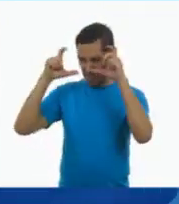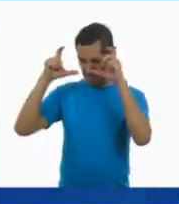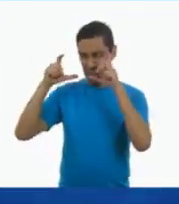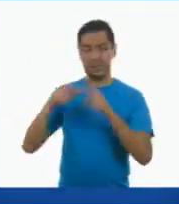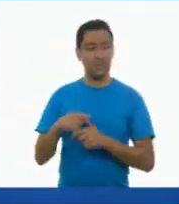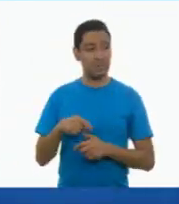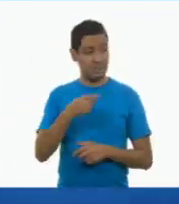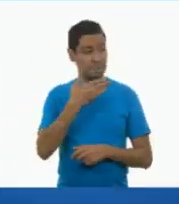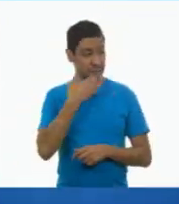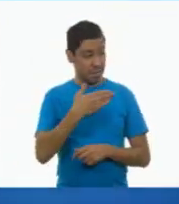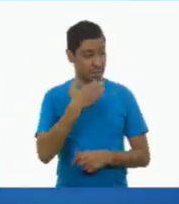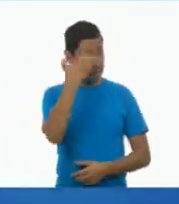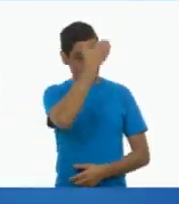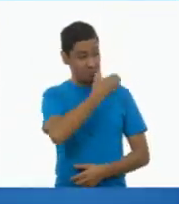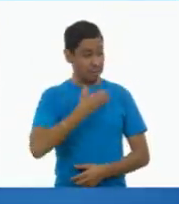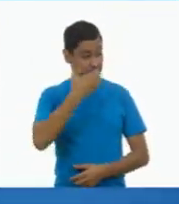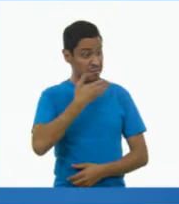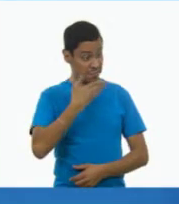¿Cómo te fue en el examen?